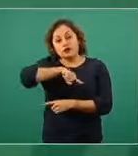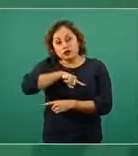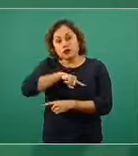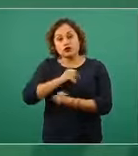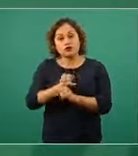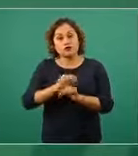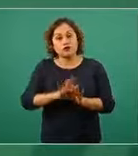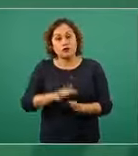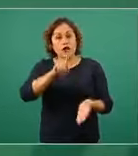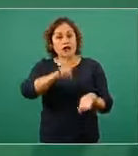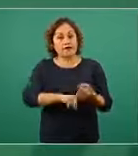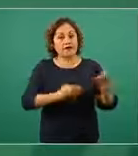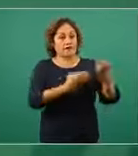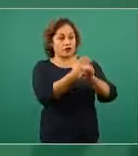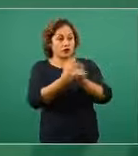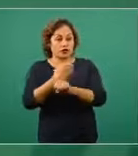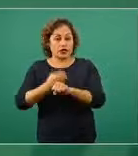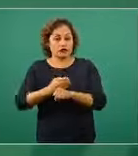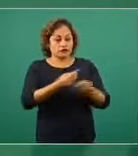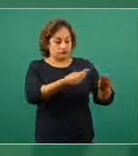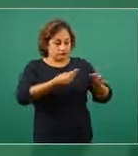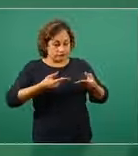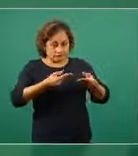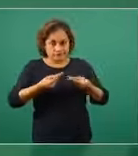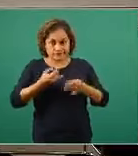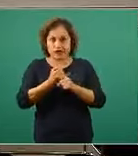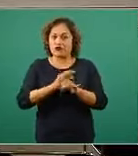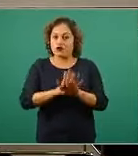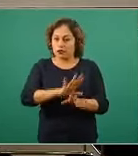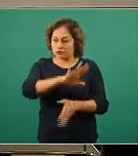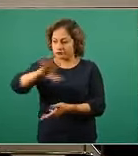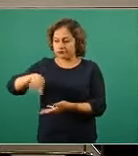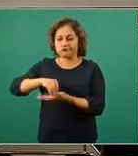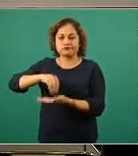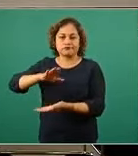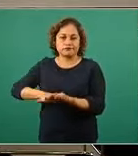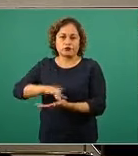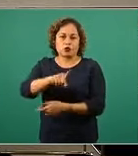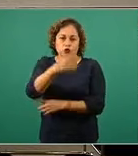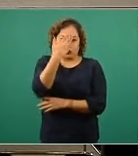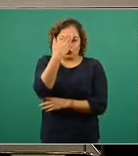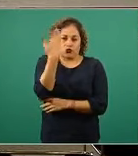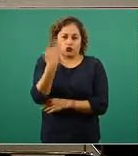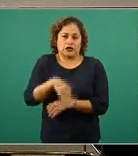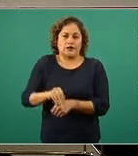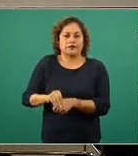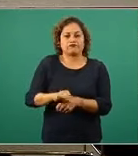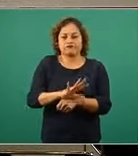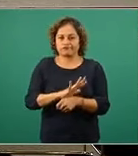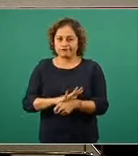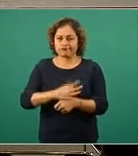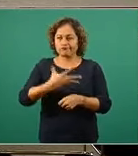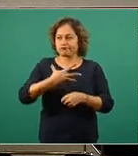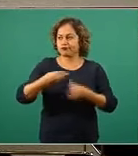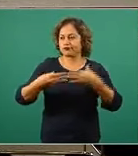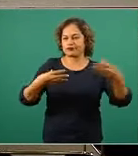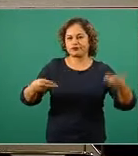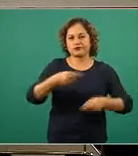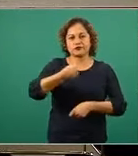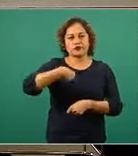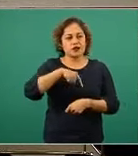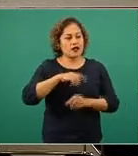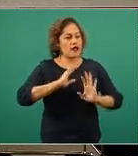federativas. Como ustedes saben, pues obviamente la epidemia o la pandemia nos ha dado la experiencia y nos ha